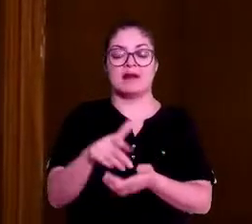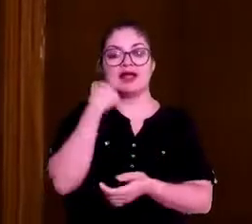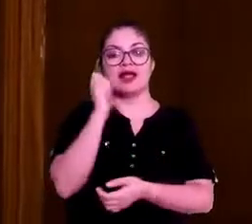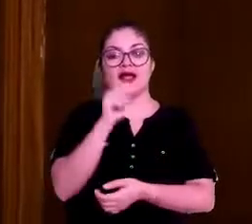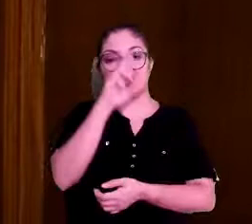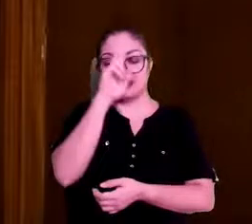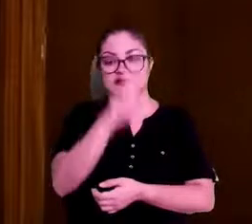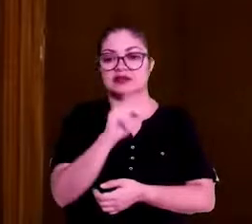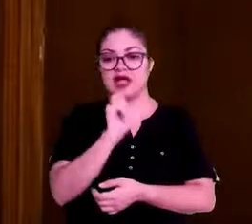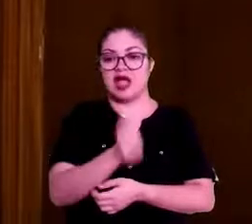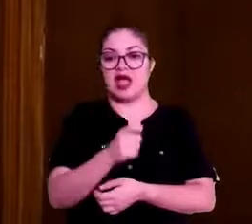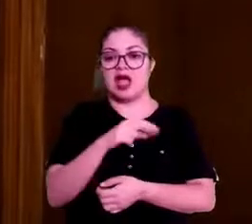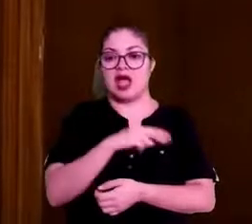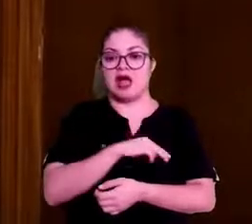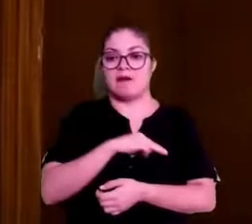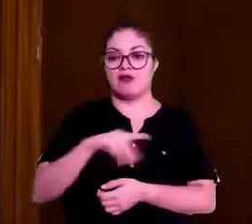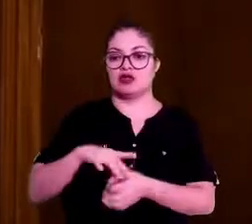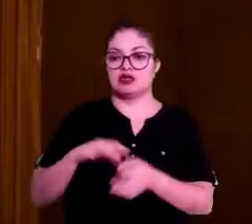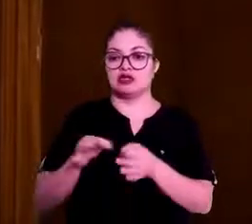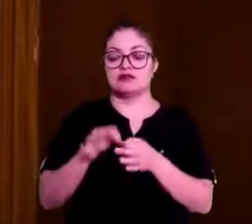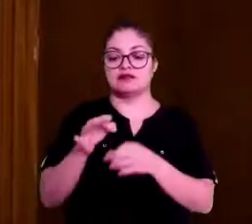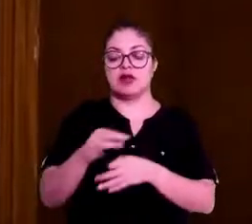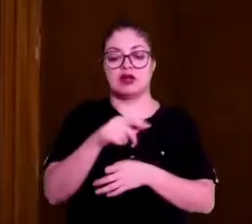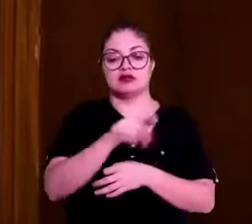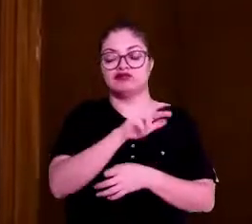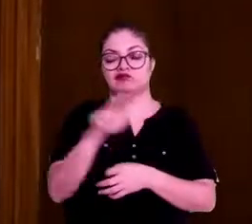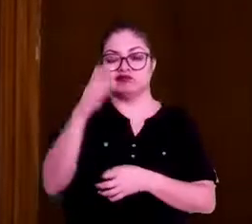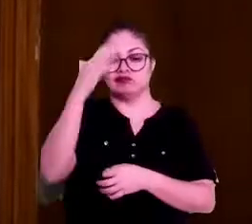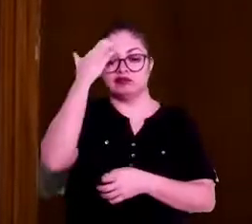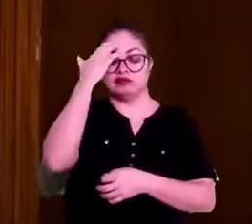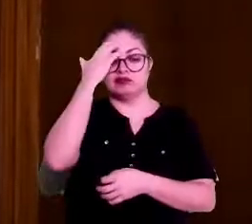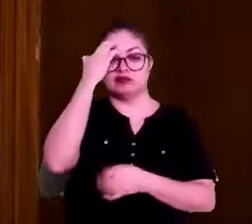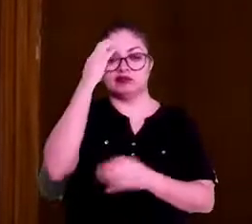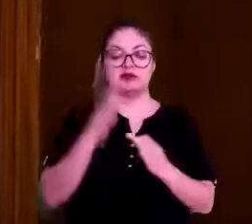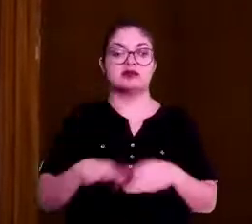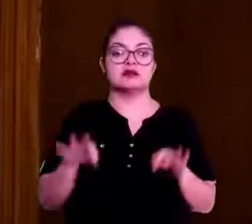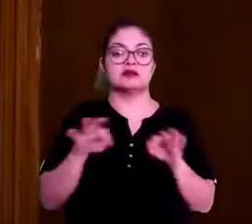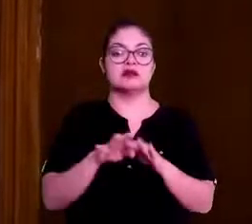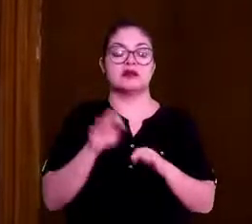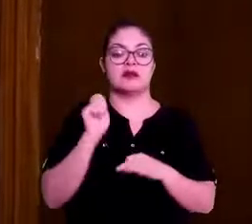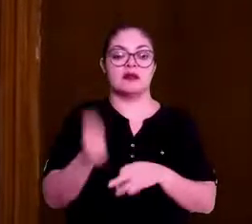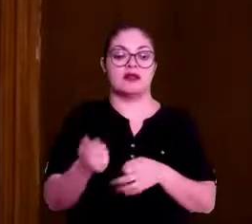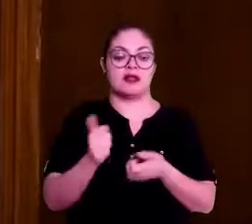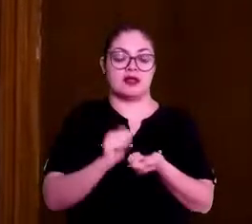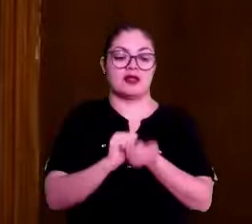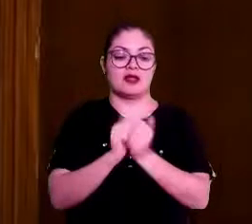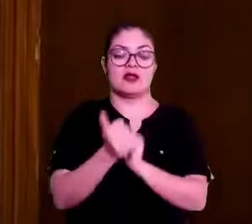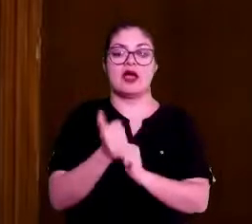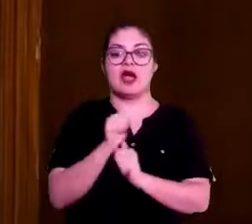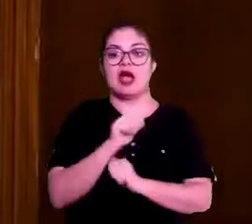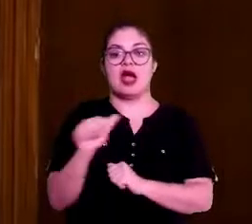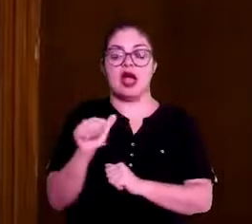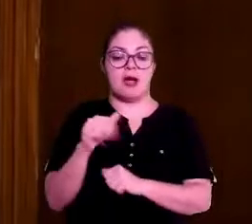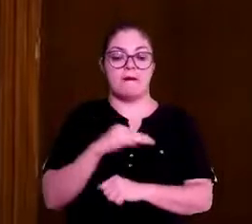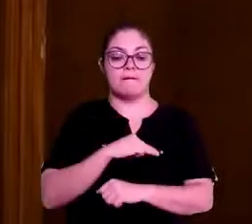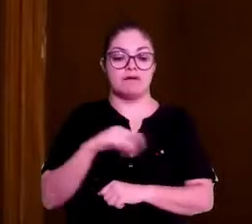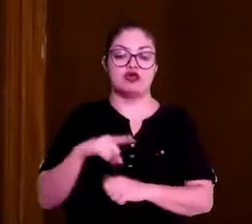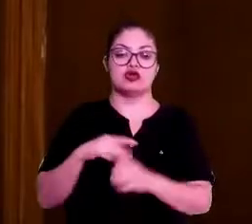las facultades municipales, reconociendo las atribuciones que la Constitución otorga a los